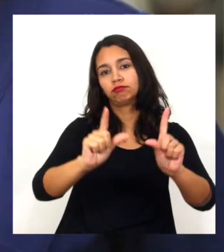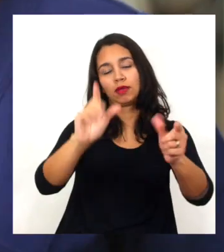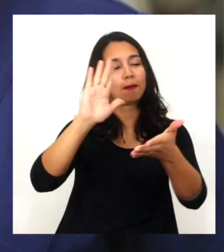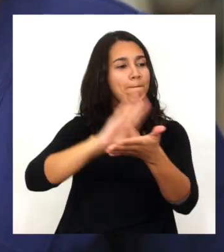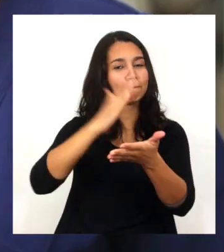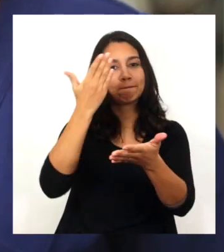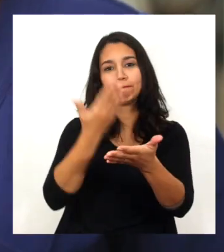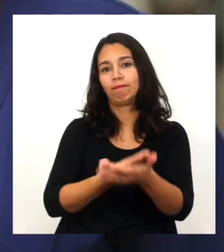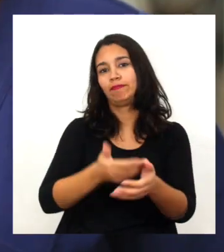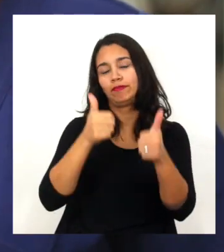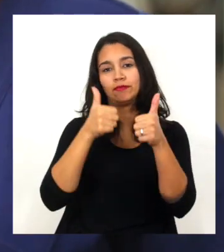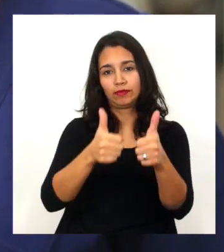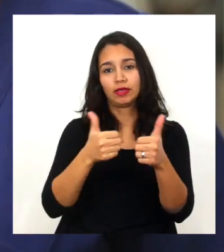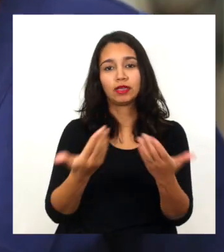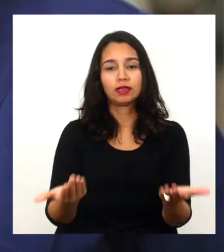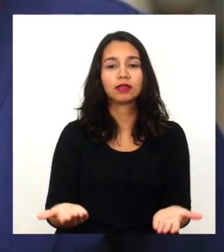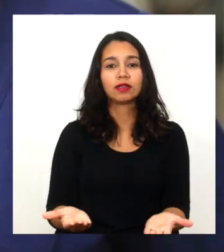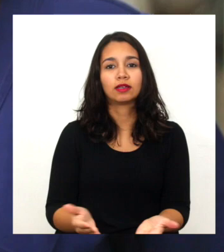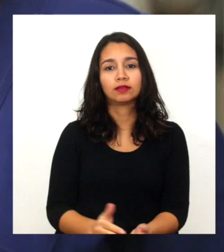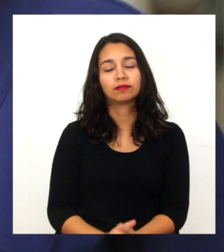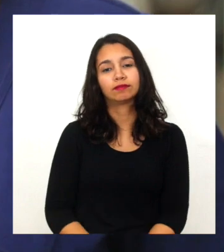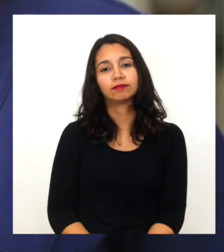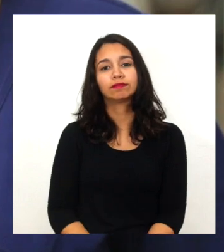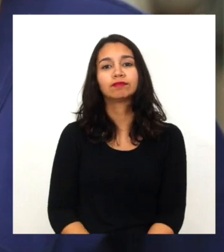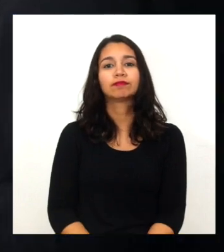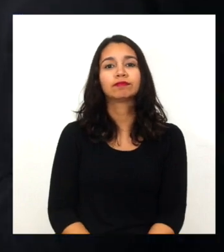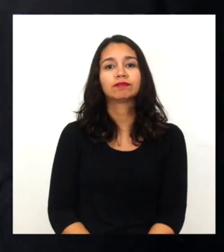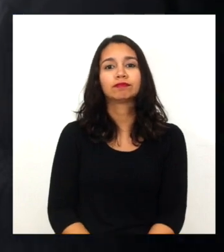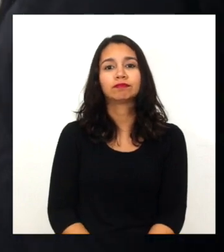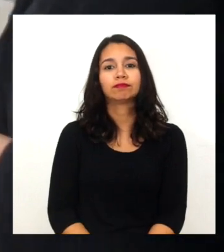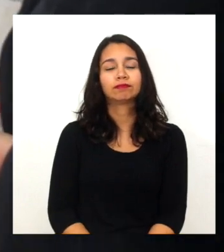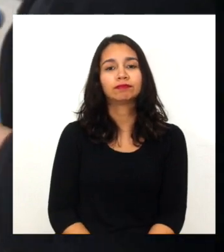su urgencia y su patología grave en ese minuto.